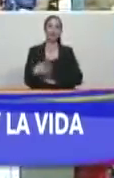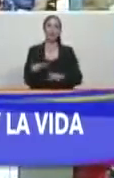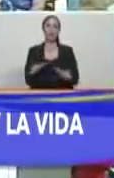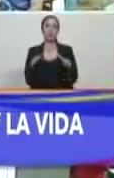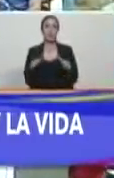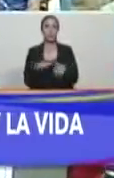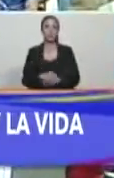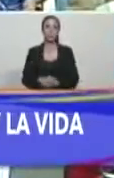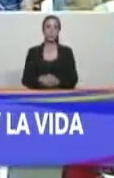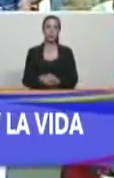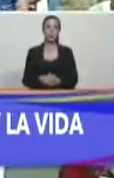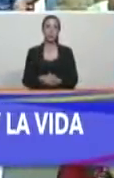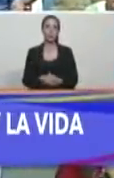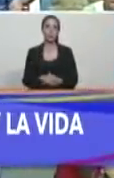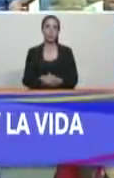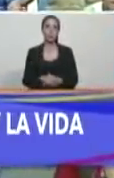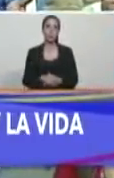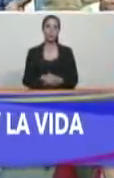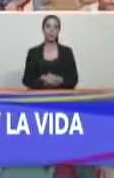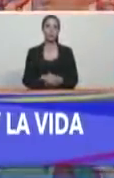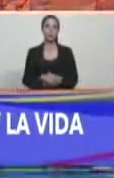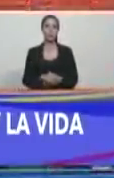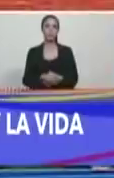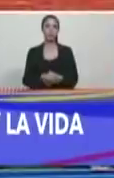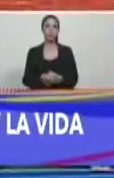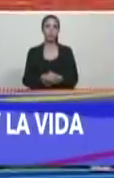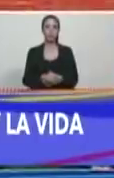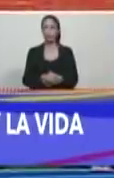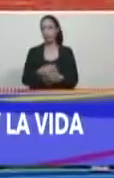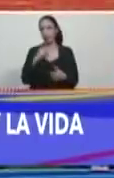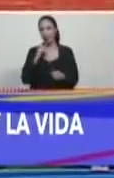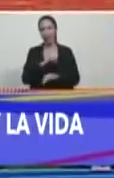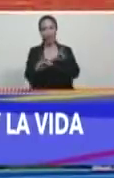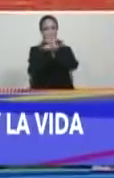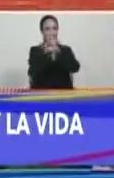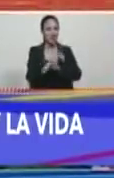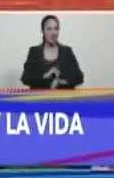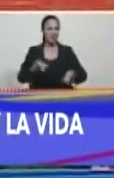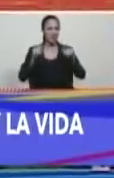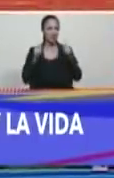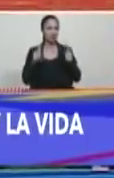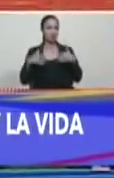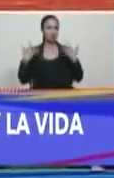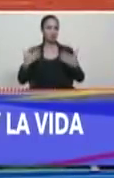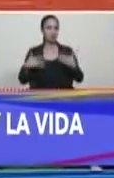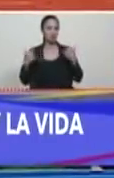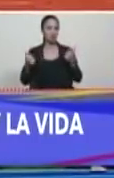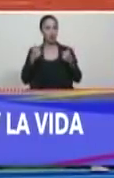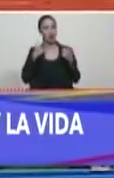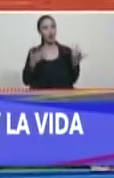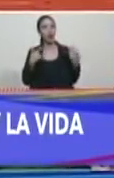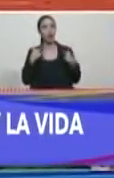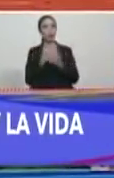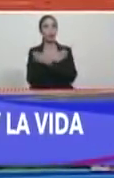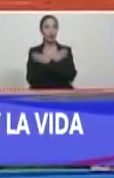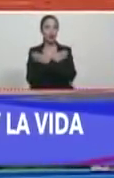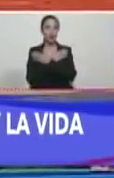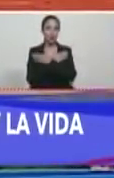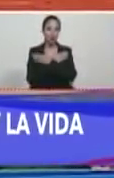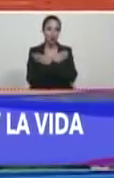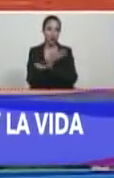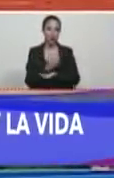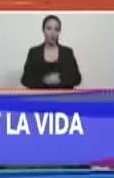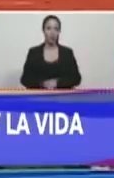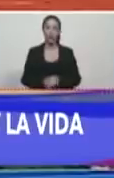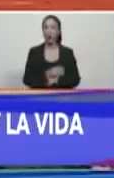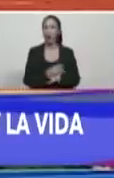extraordinaria, siempre demostración de colorido, de organización. Quiero felicitar a Mimú Vargas